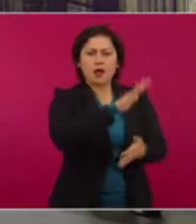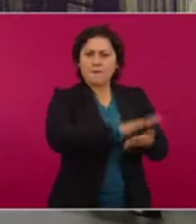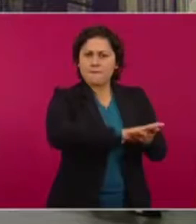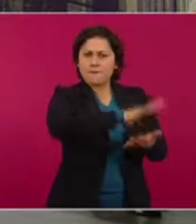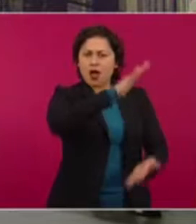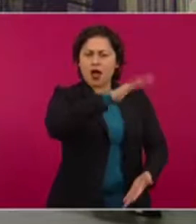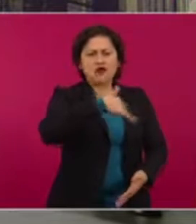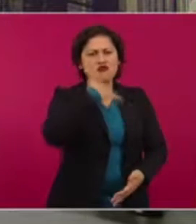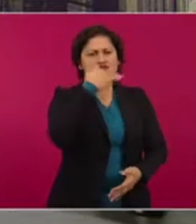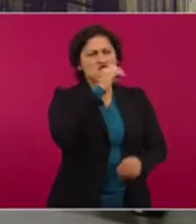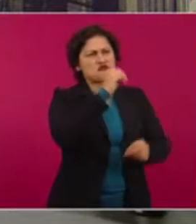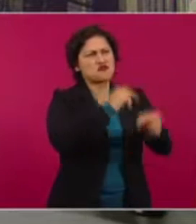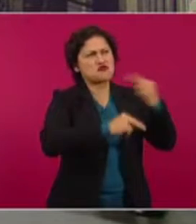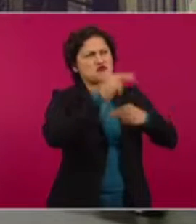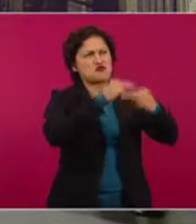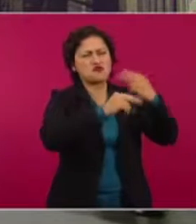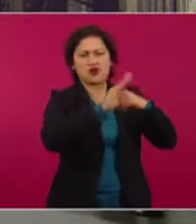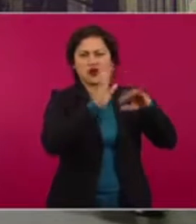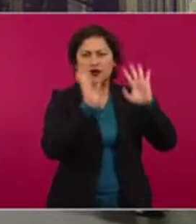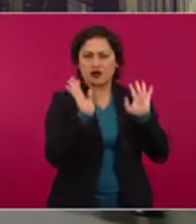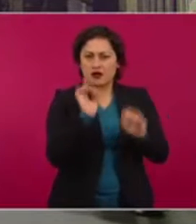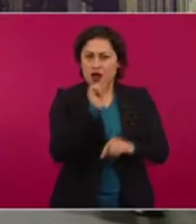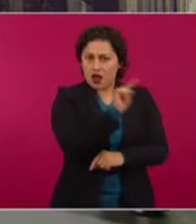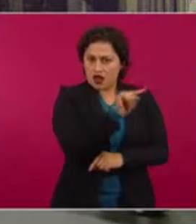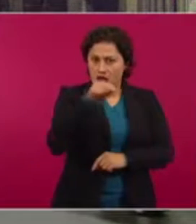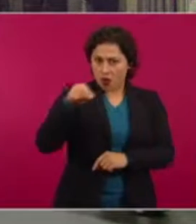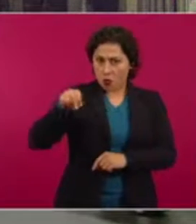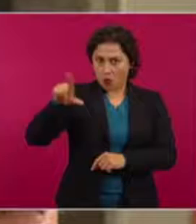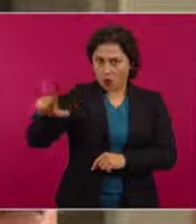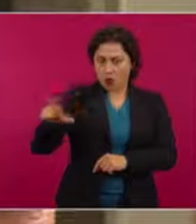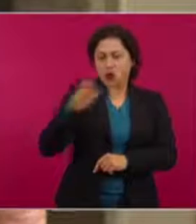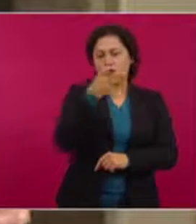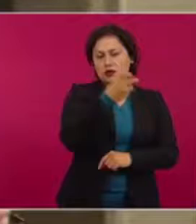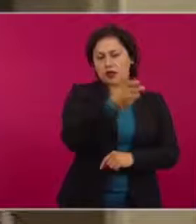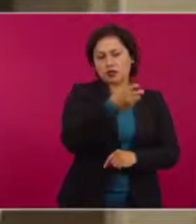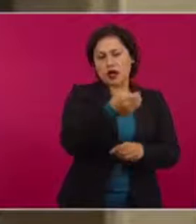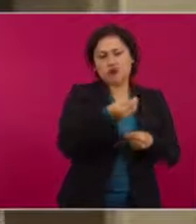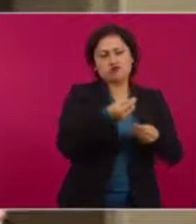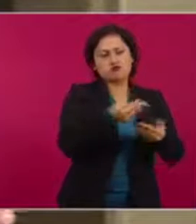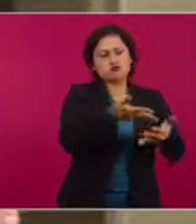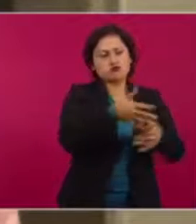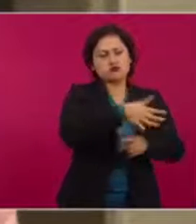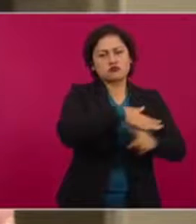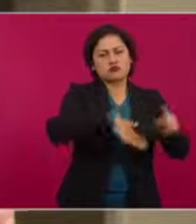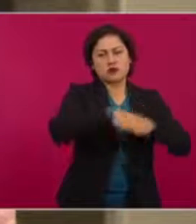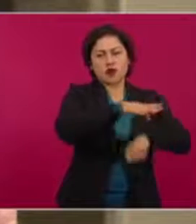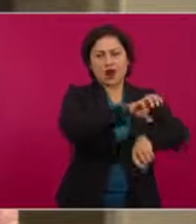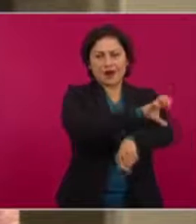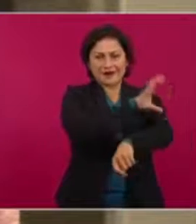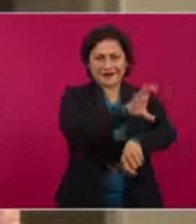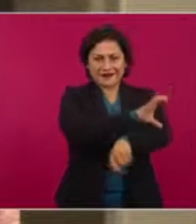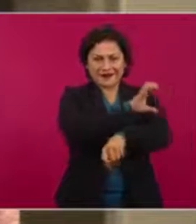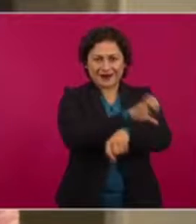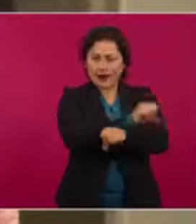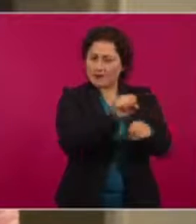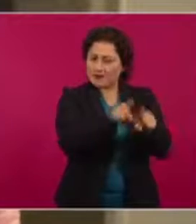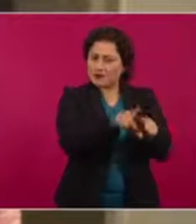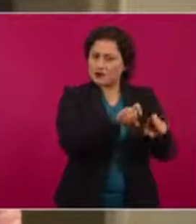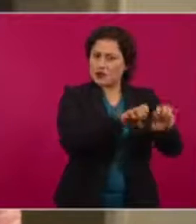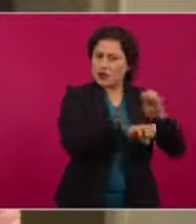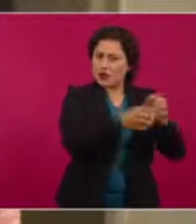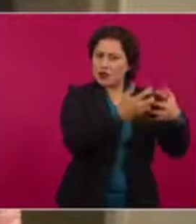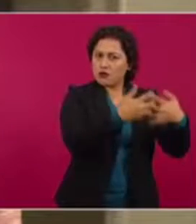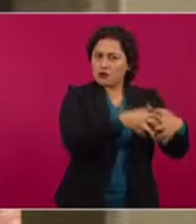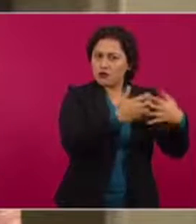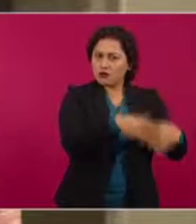dan servicio de autoabasto, que es una figura que la han